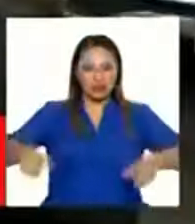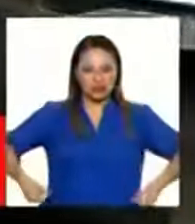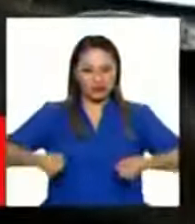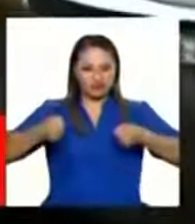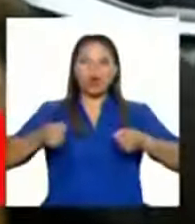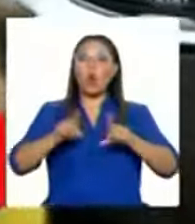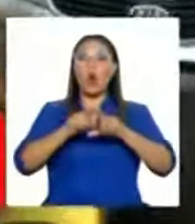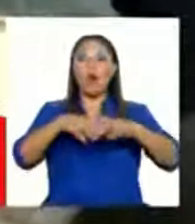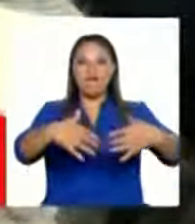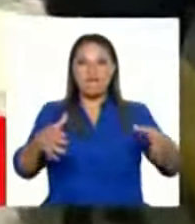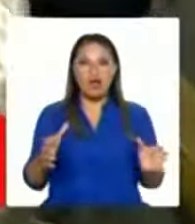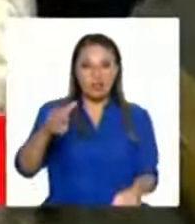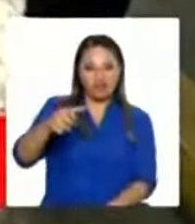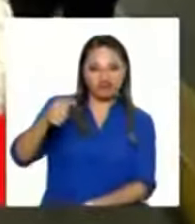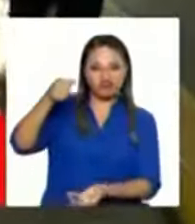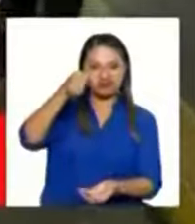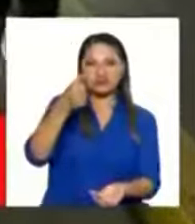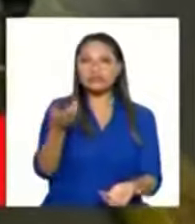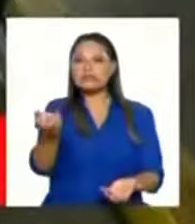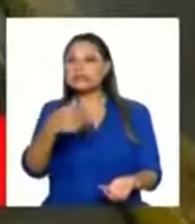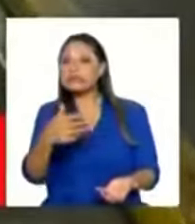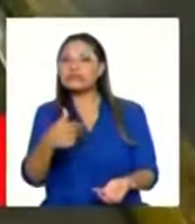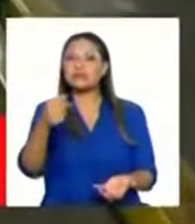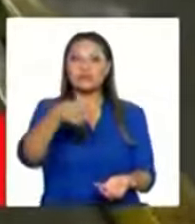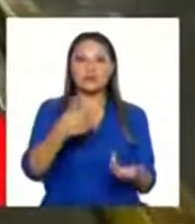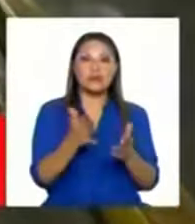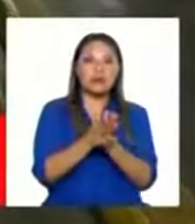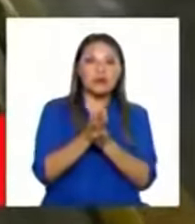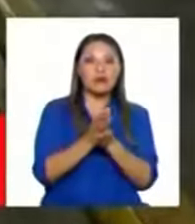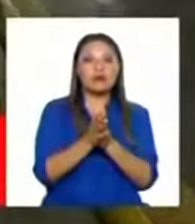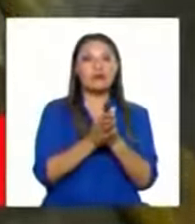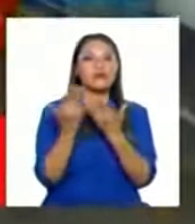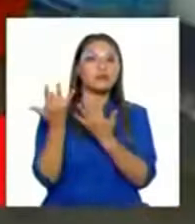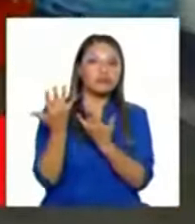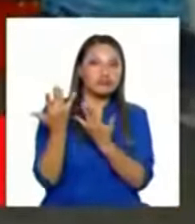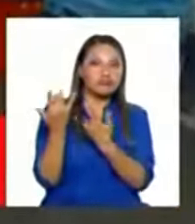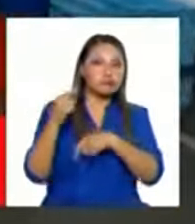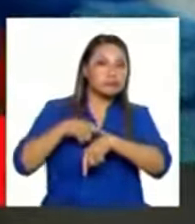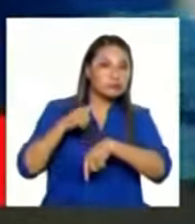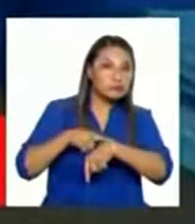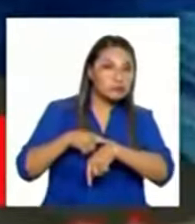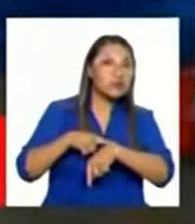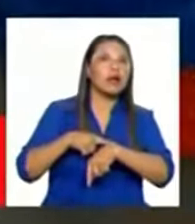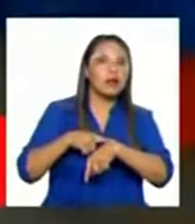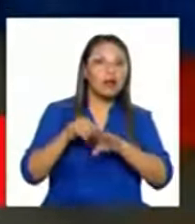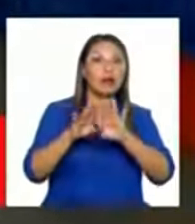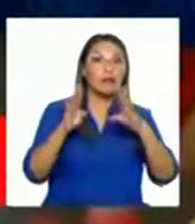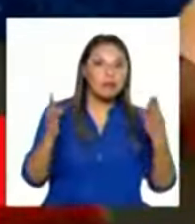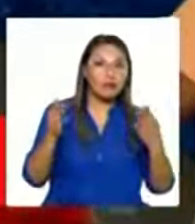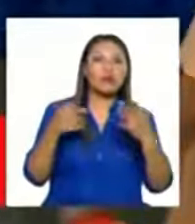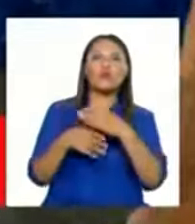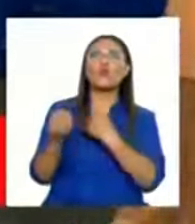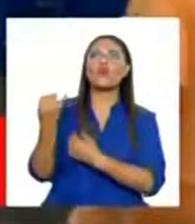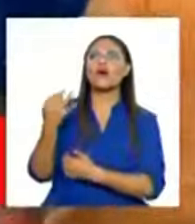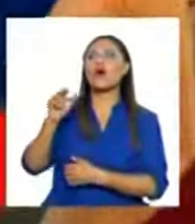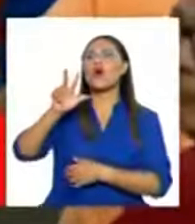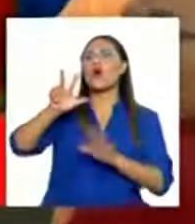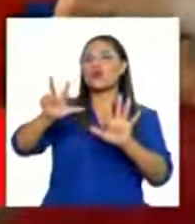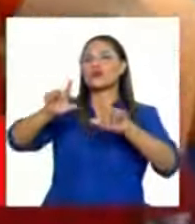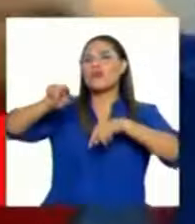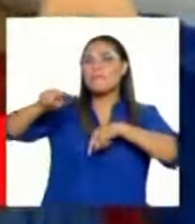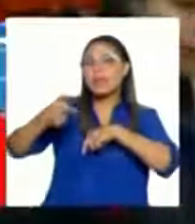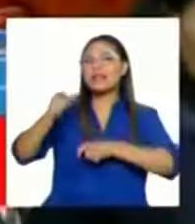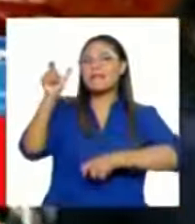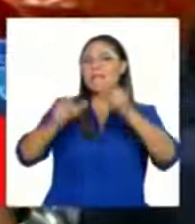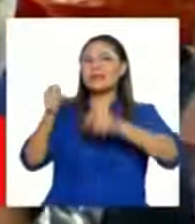incluso baldes esperaban en los alrededores del terminal para ingresar. Se calcula que 8.000 personas habrían entrado durante